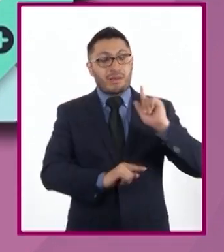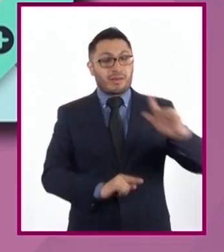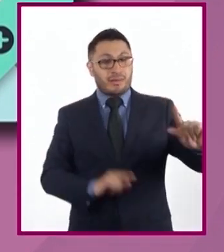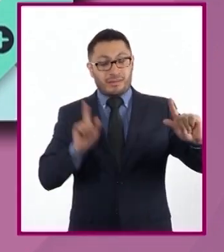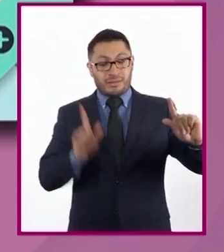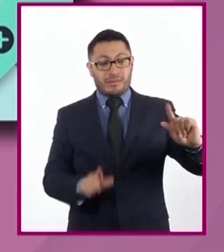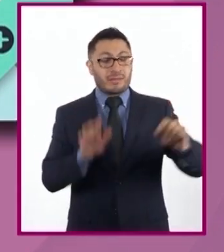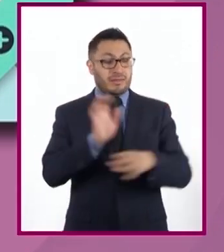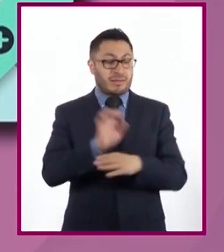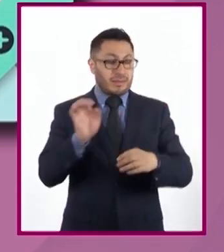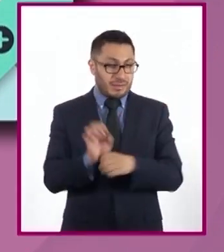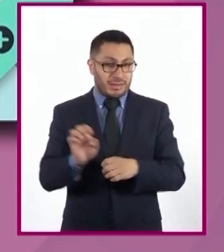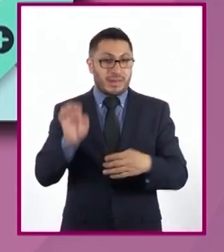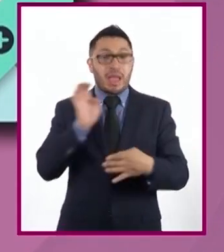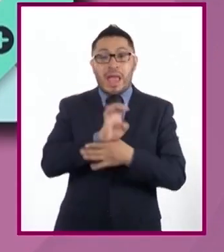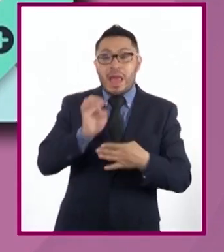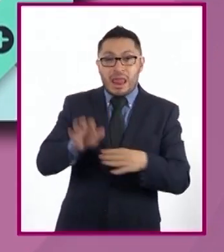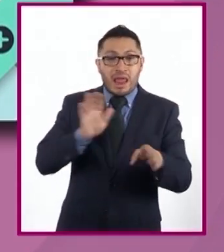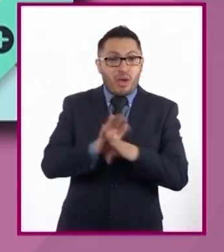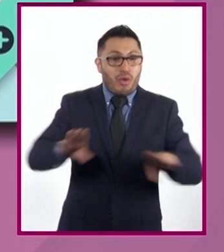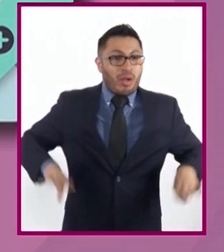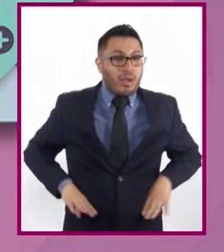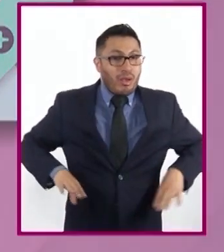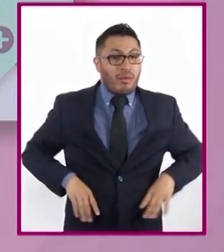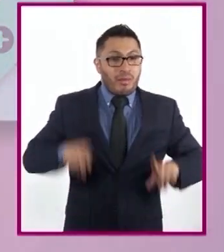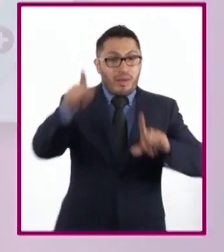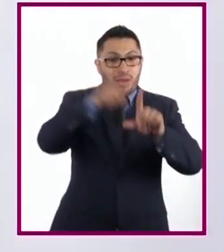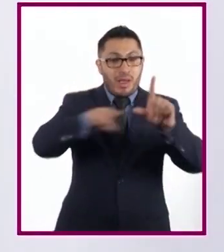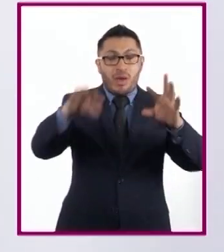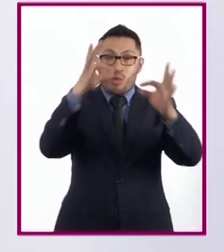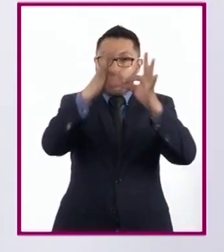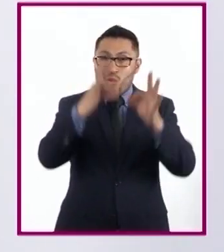las parejas de ángulos que cumplen con esta condición?